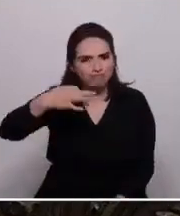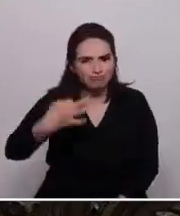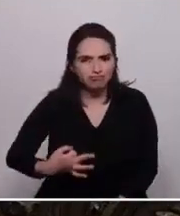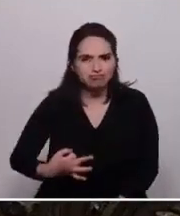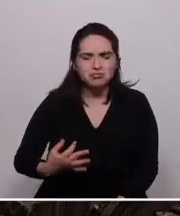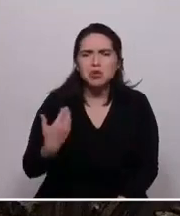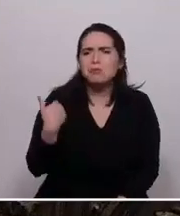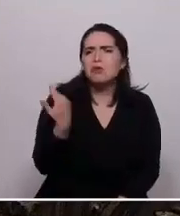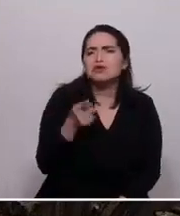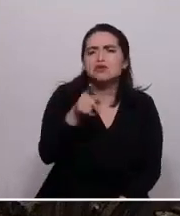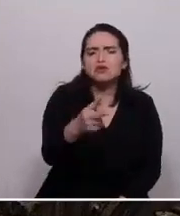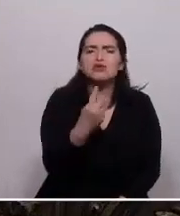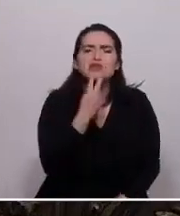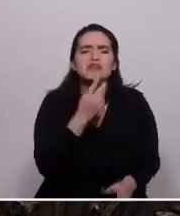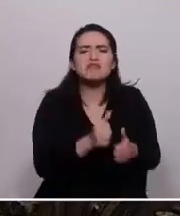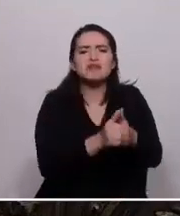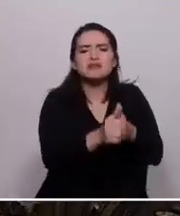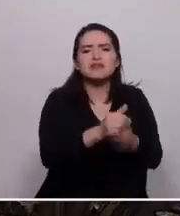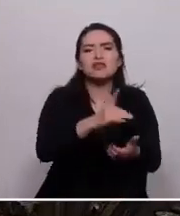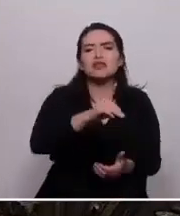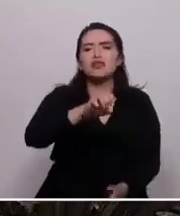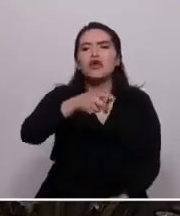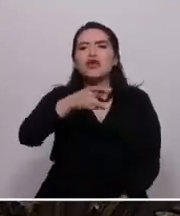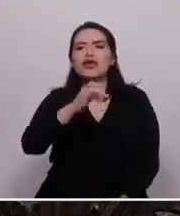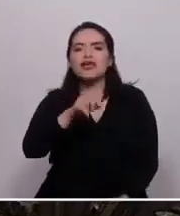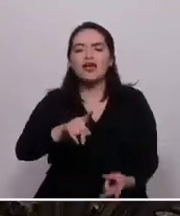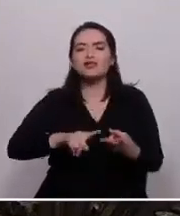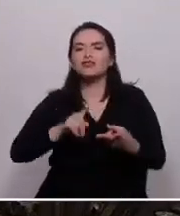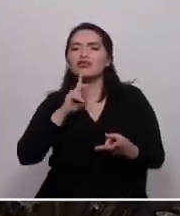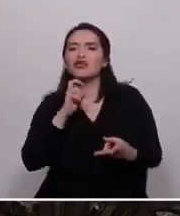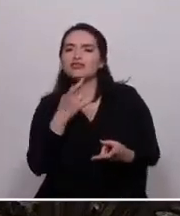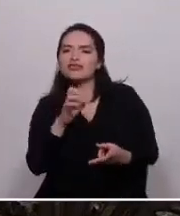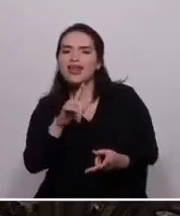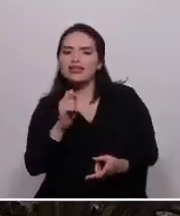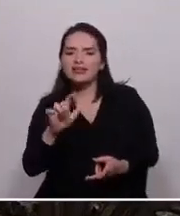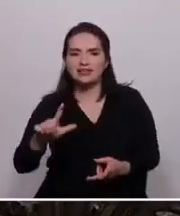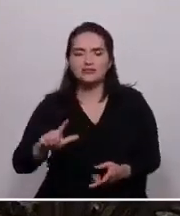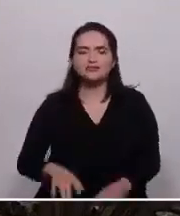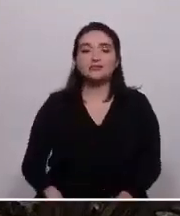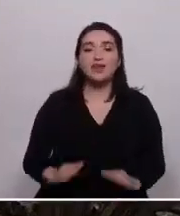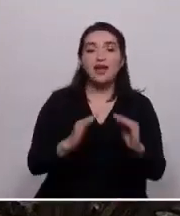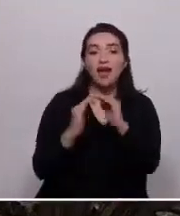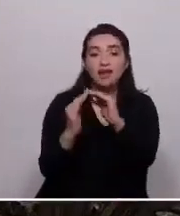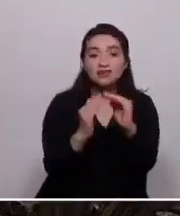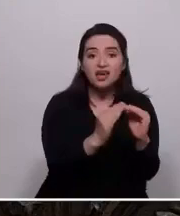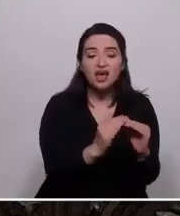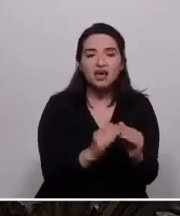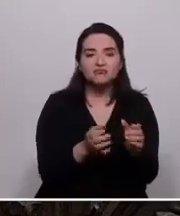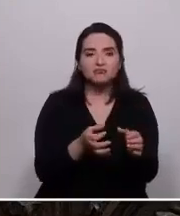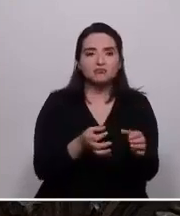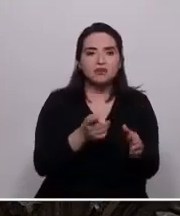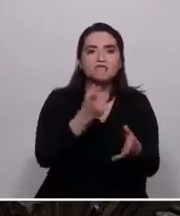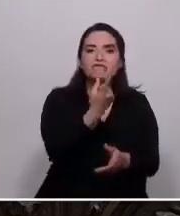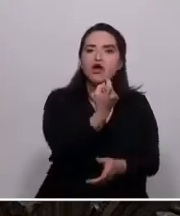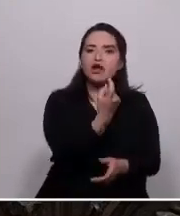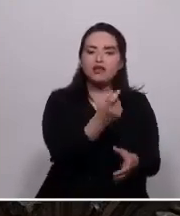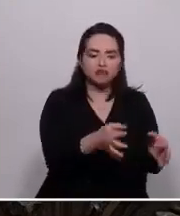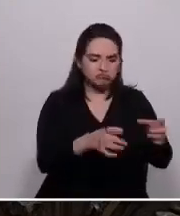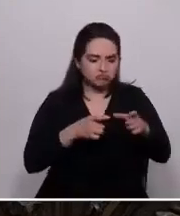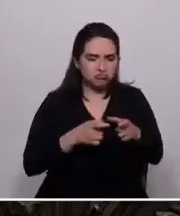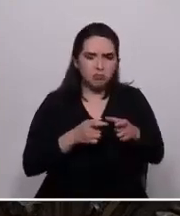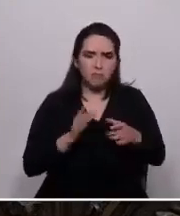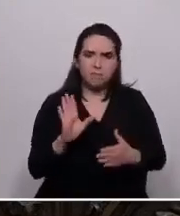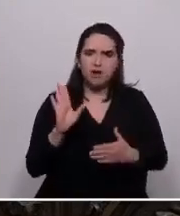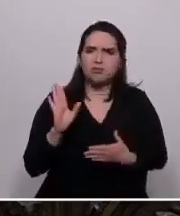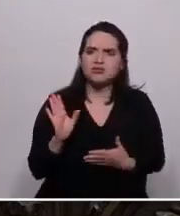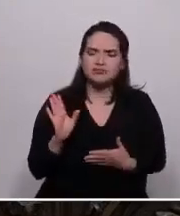importa si vives en Belinca, en Bahía Murta o en Tortel, donde la vivienda no sea solo un voucher y una promesa, sino que una política